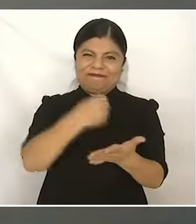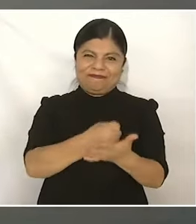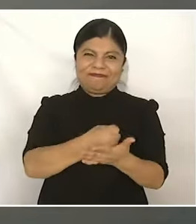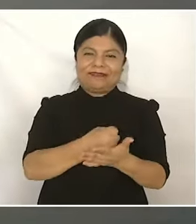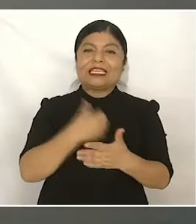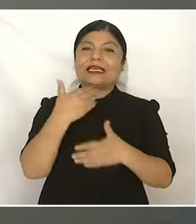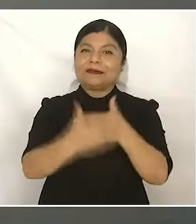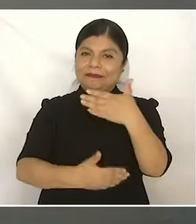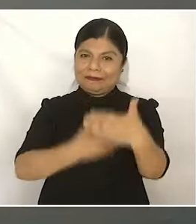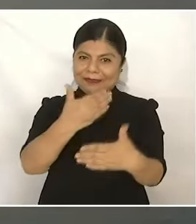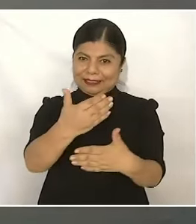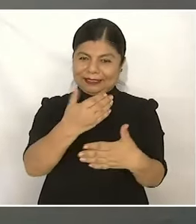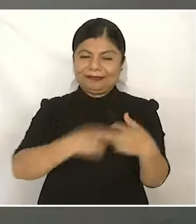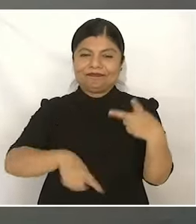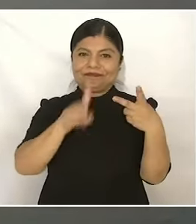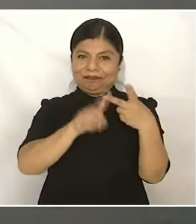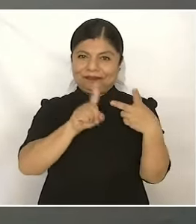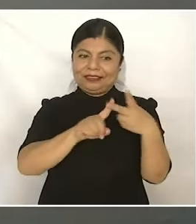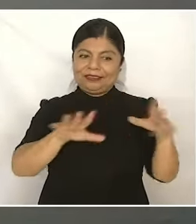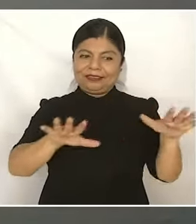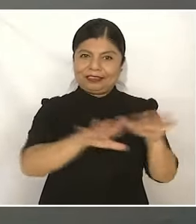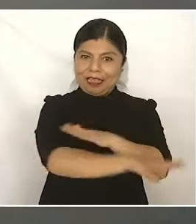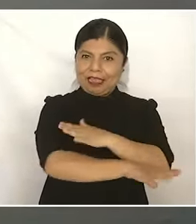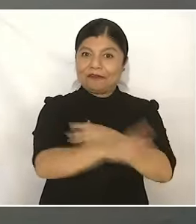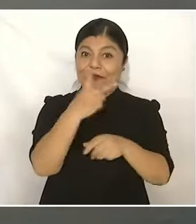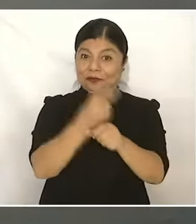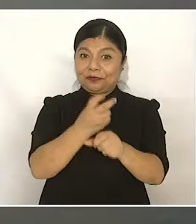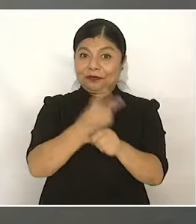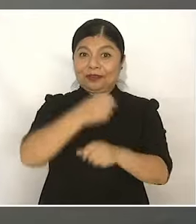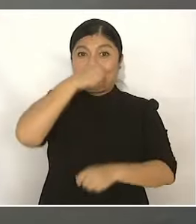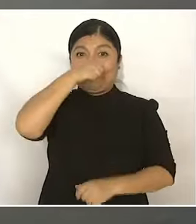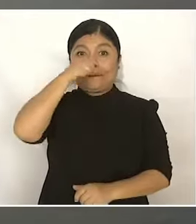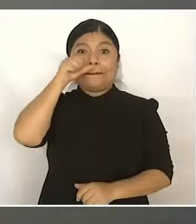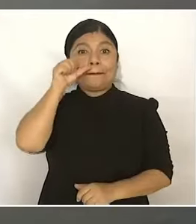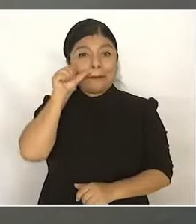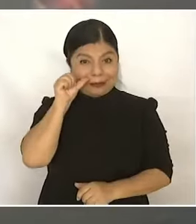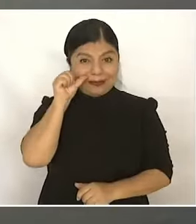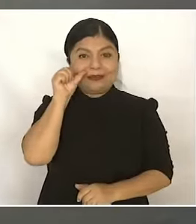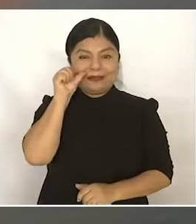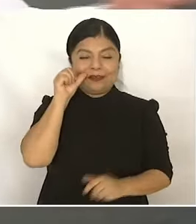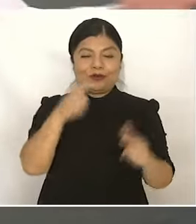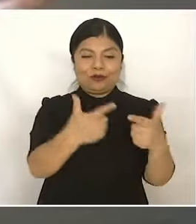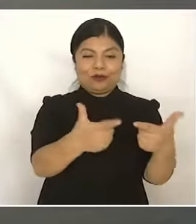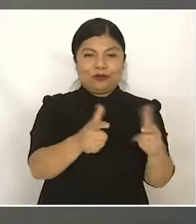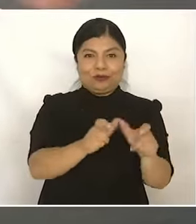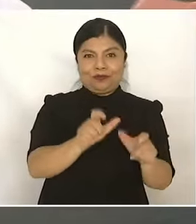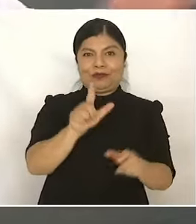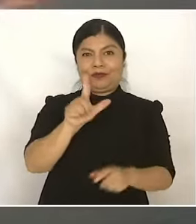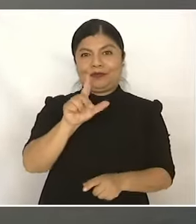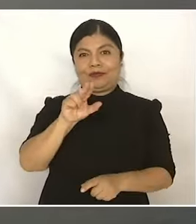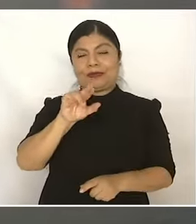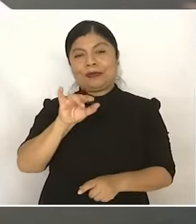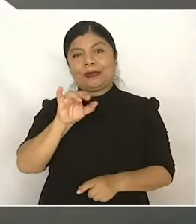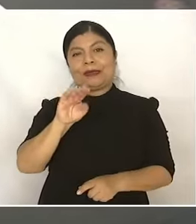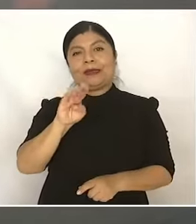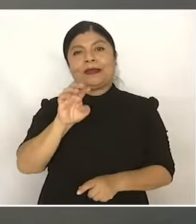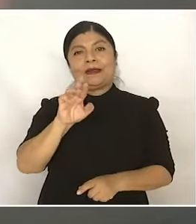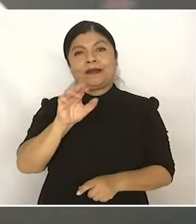Juárez y los liberales, porque los conservadores no querían los